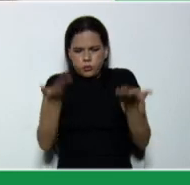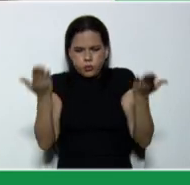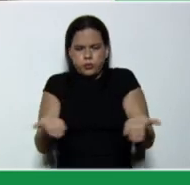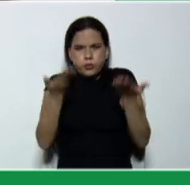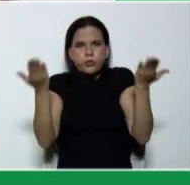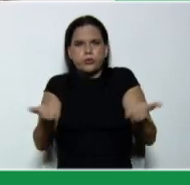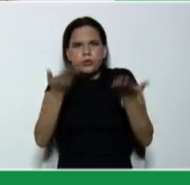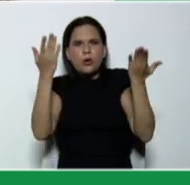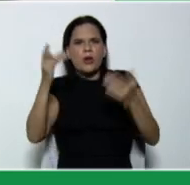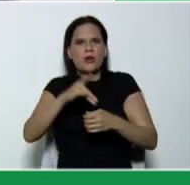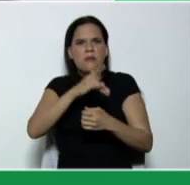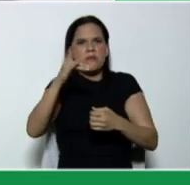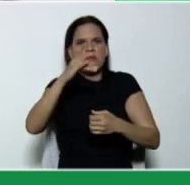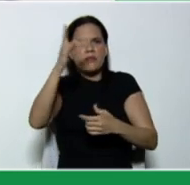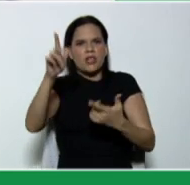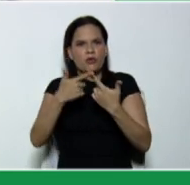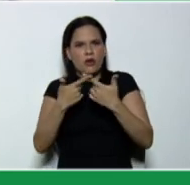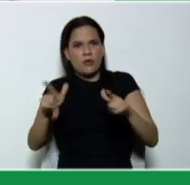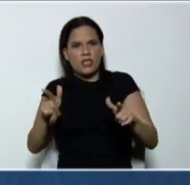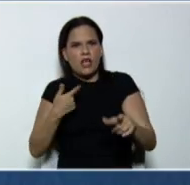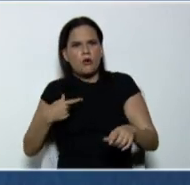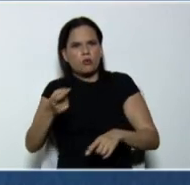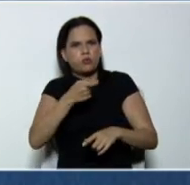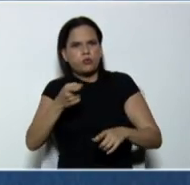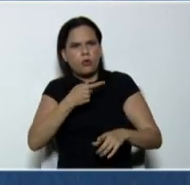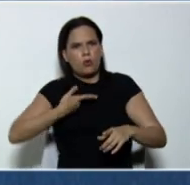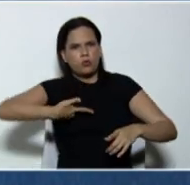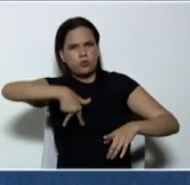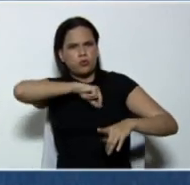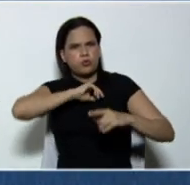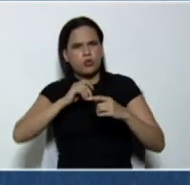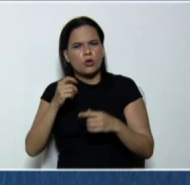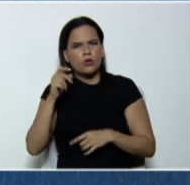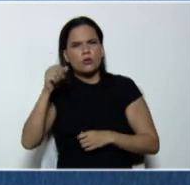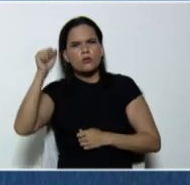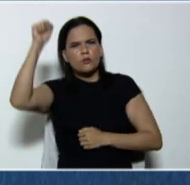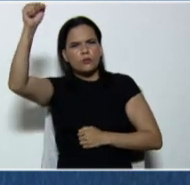libertad plena que perseguían nuestros próceres.